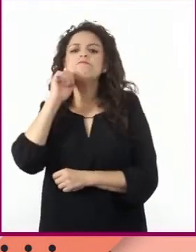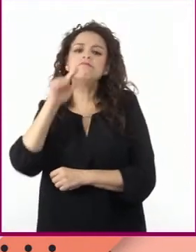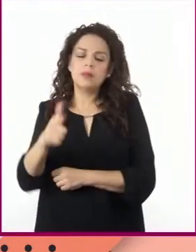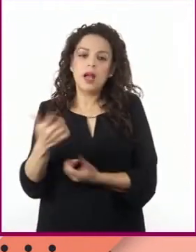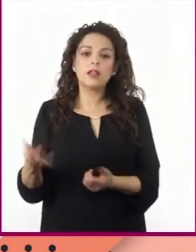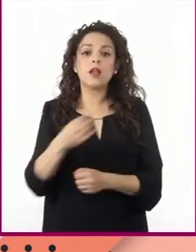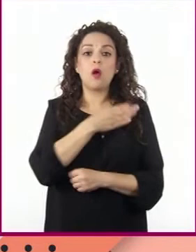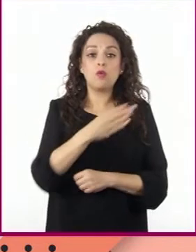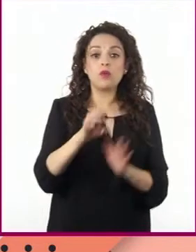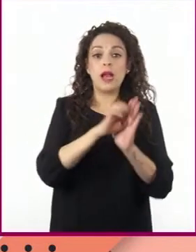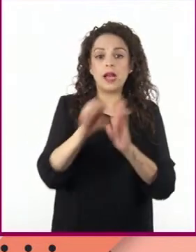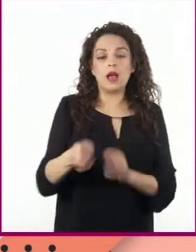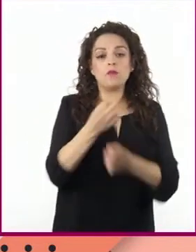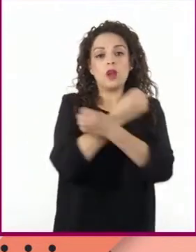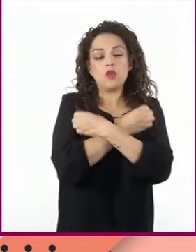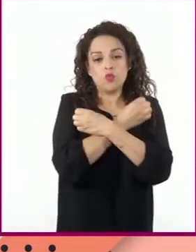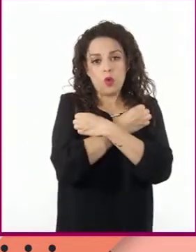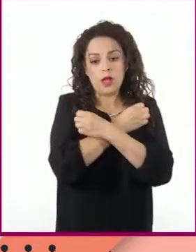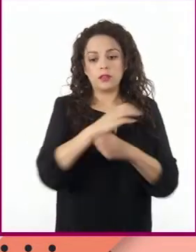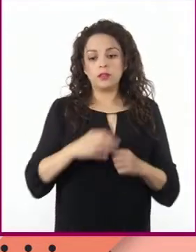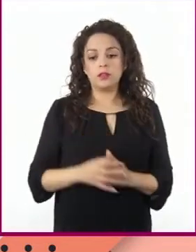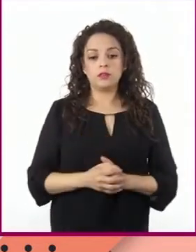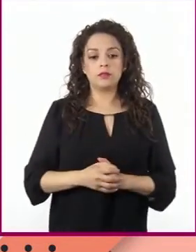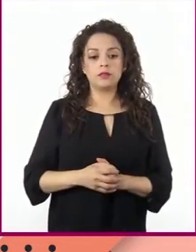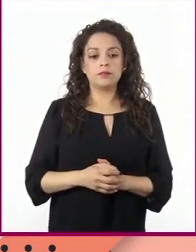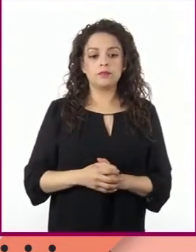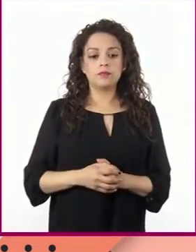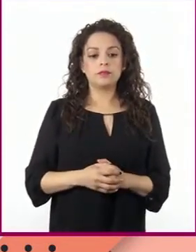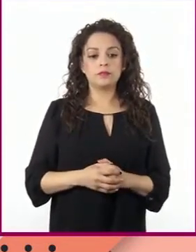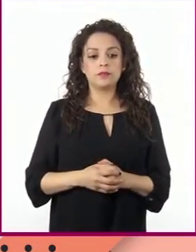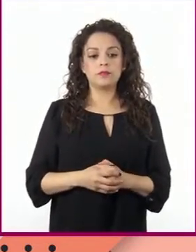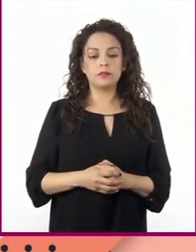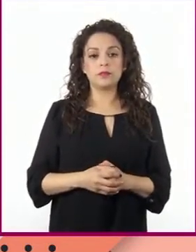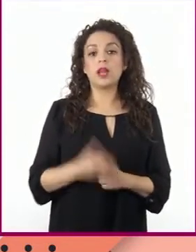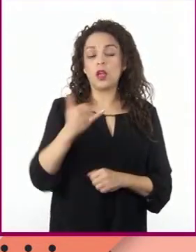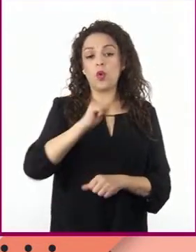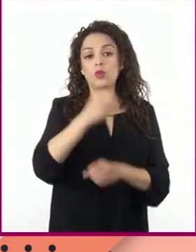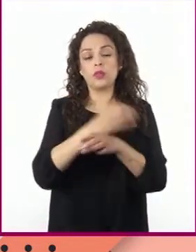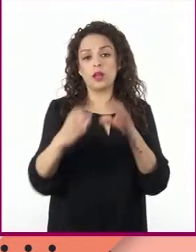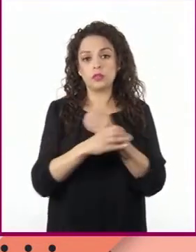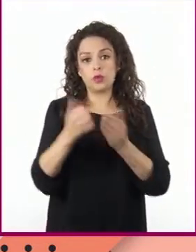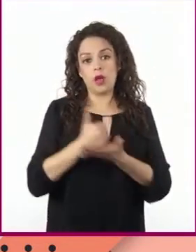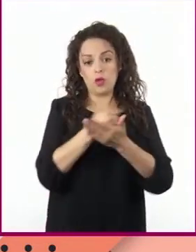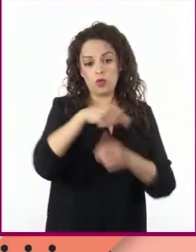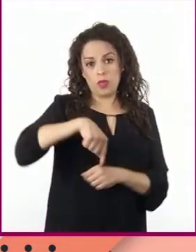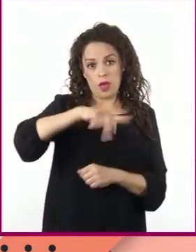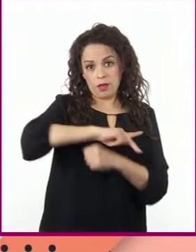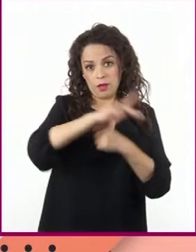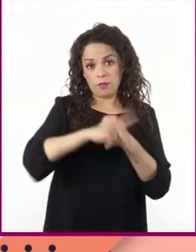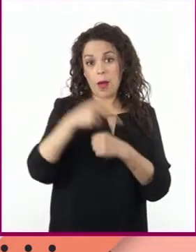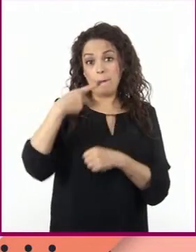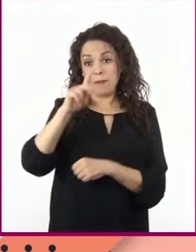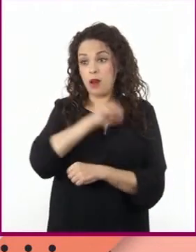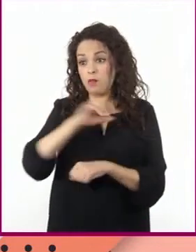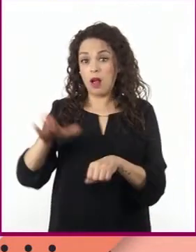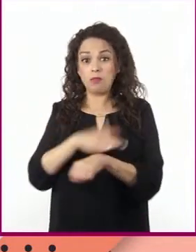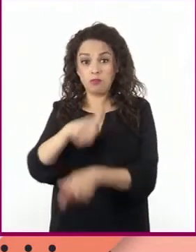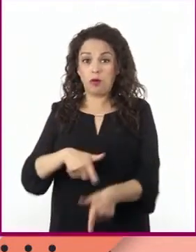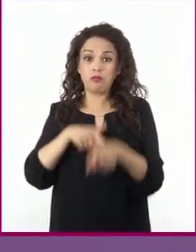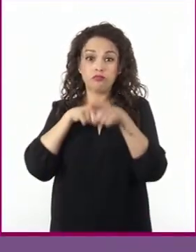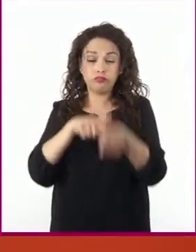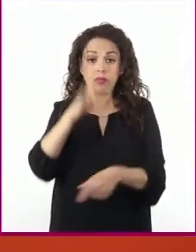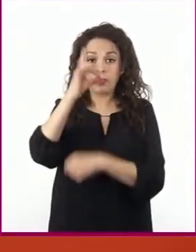como la educación, entre otras cosas para mejorar el país, y malas porque estuvo durante el mandato por más de 30 años.